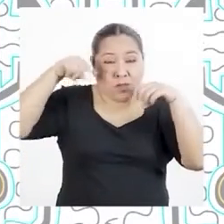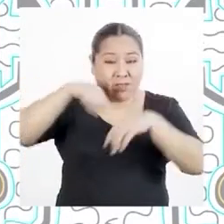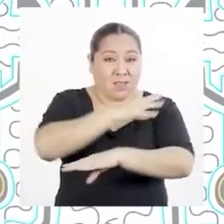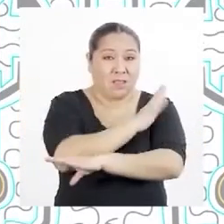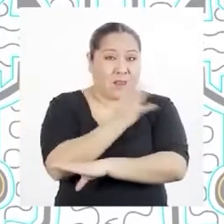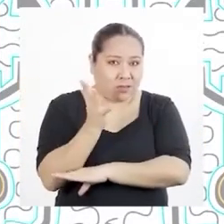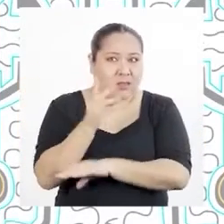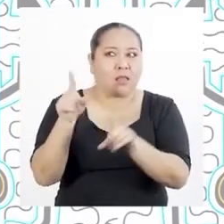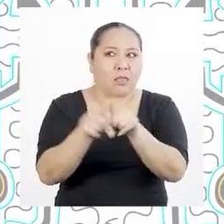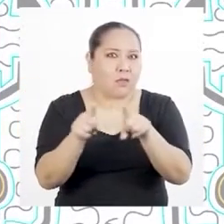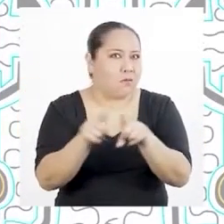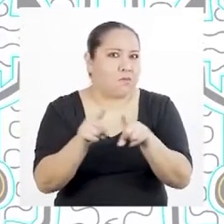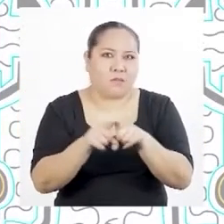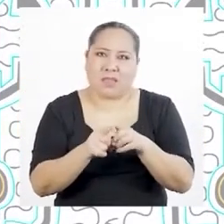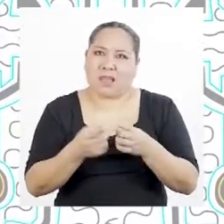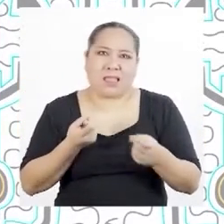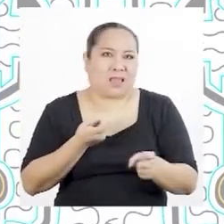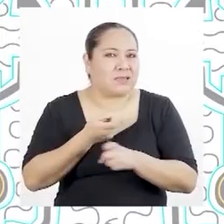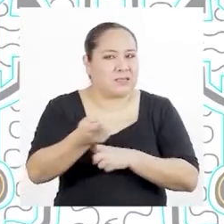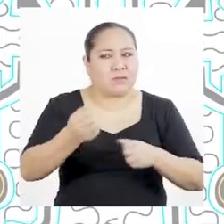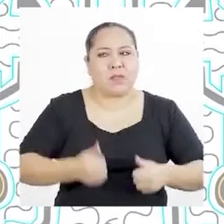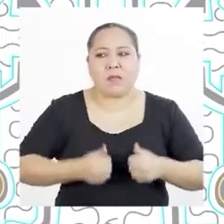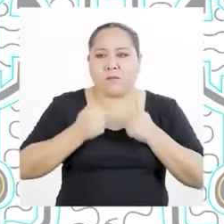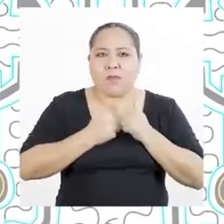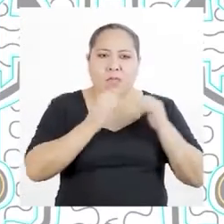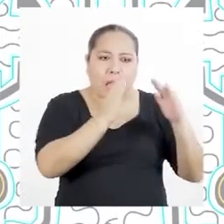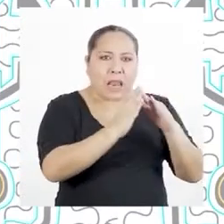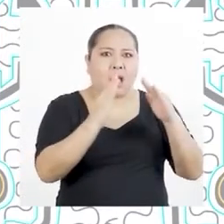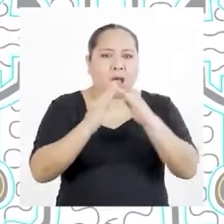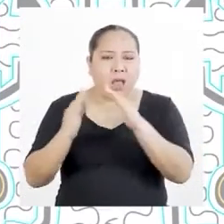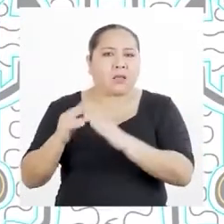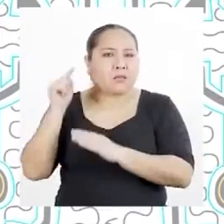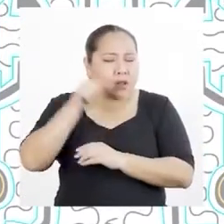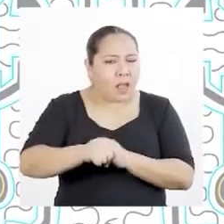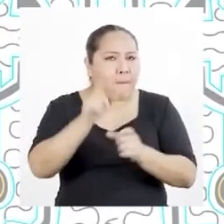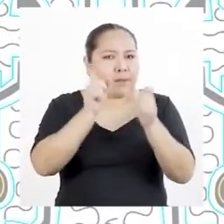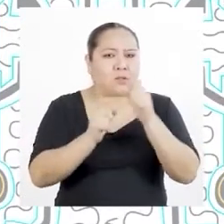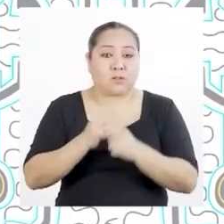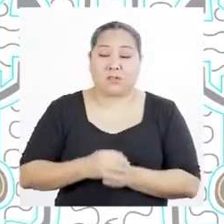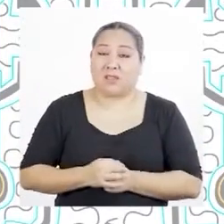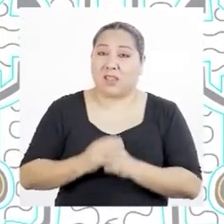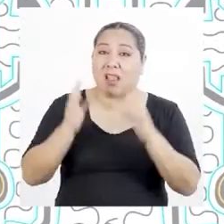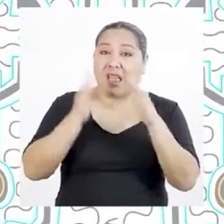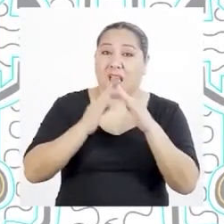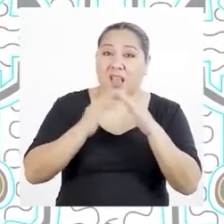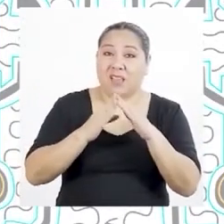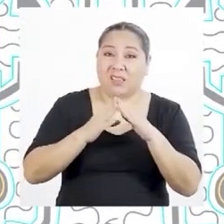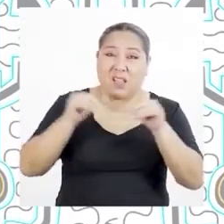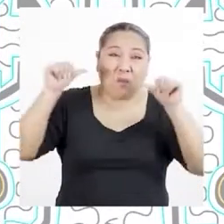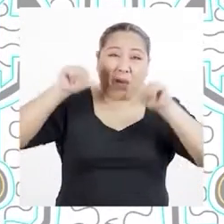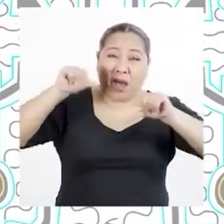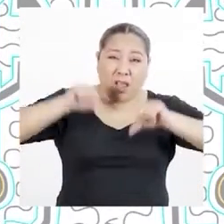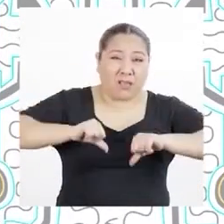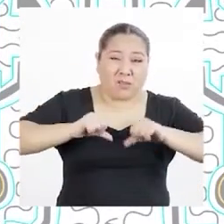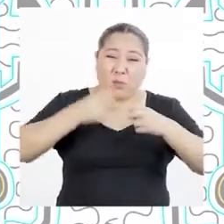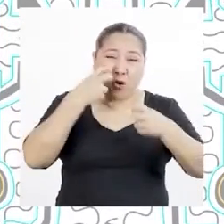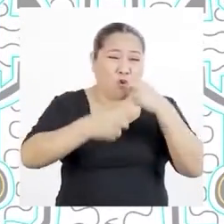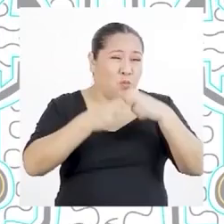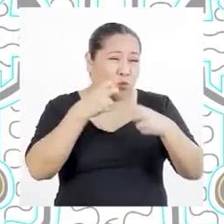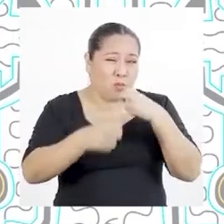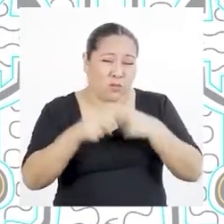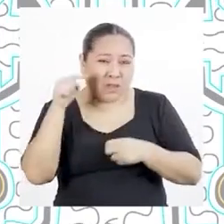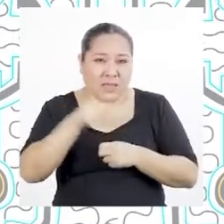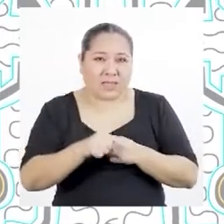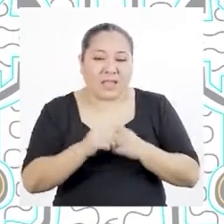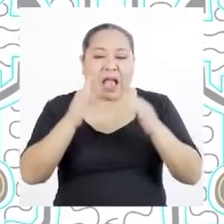selva también pueden producir daños en la vida y vivienda de las personas. Y las casas que sufren las peores consecuencias son